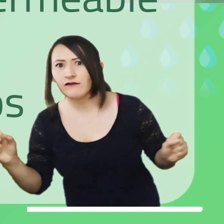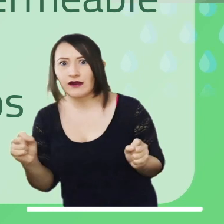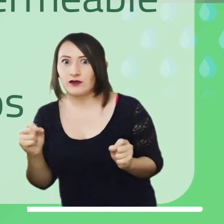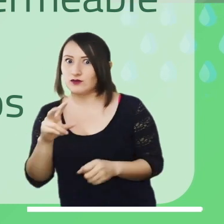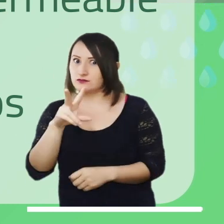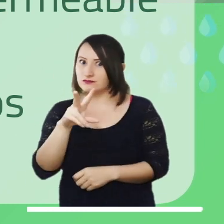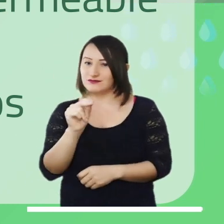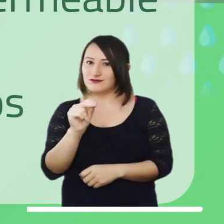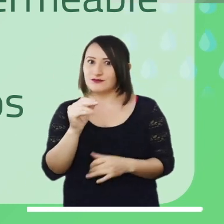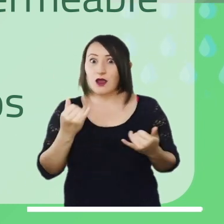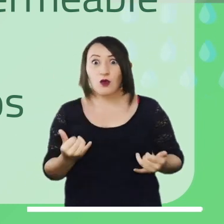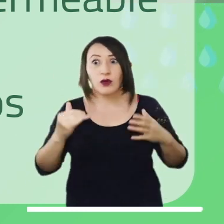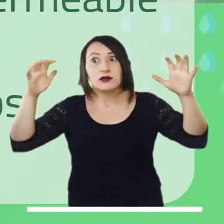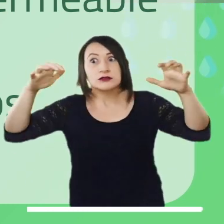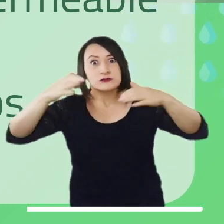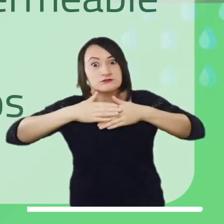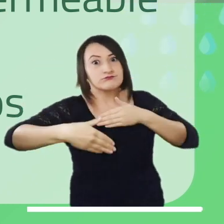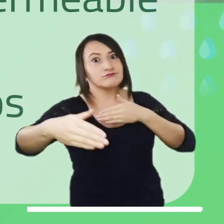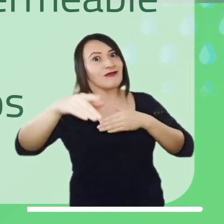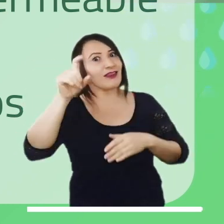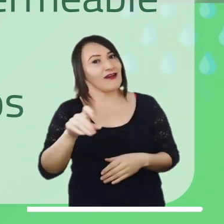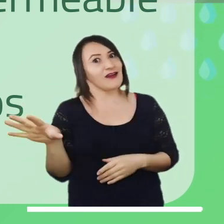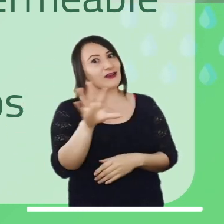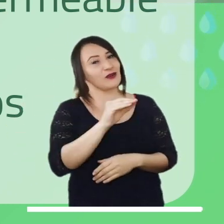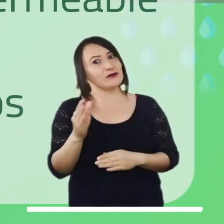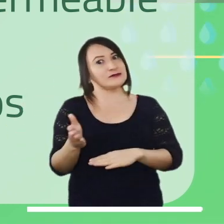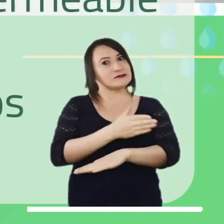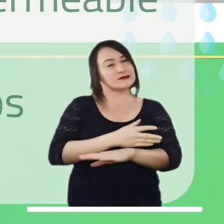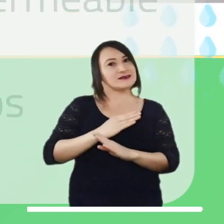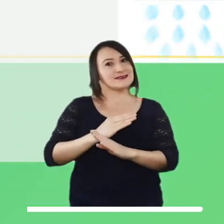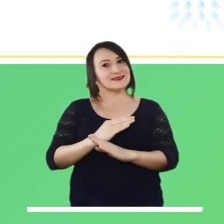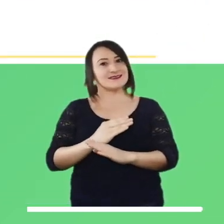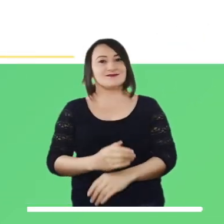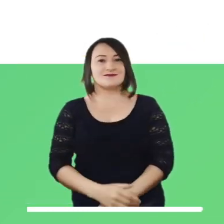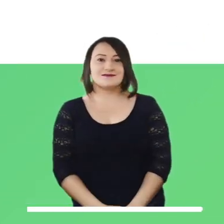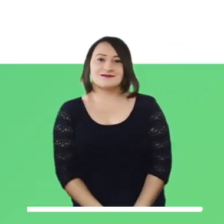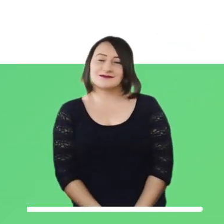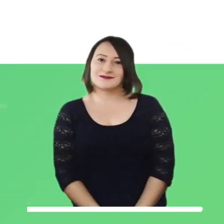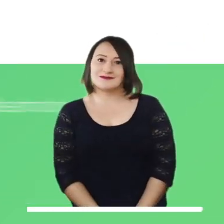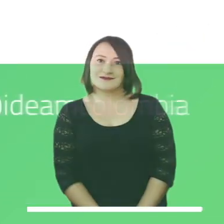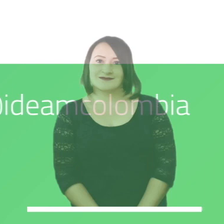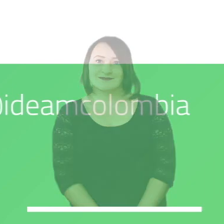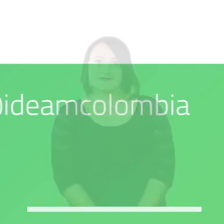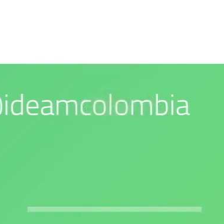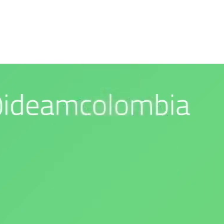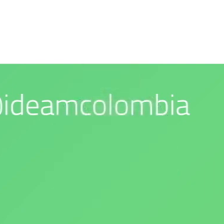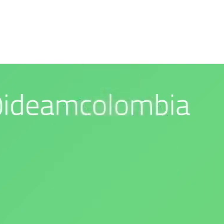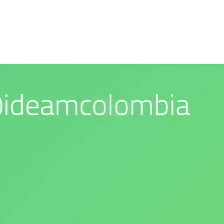temperatura. En esta temporada de lluvias, todos debemos estar preparados.